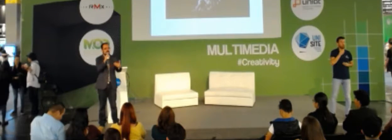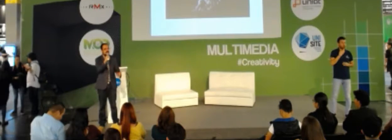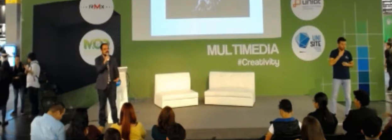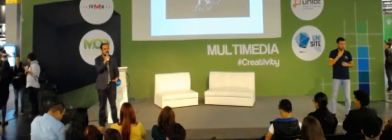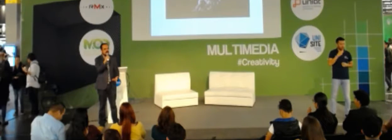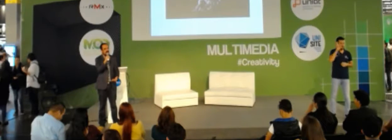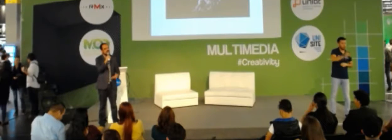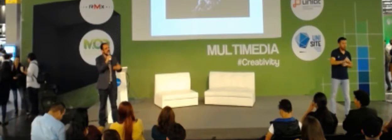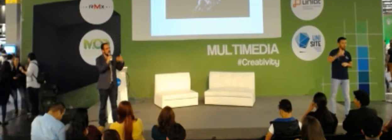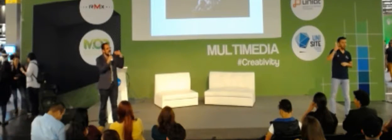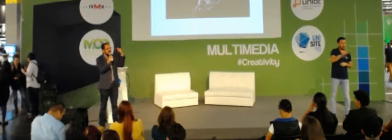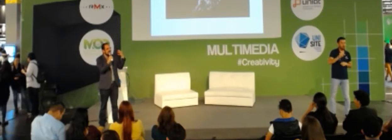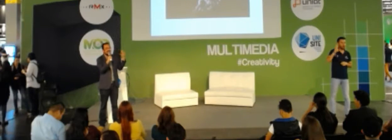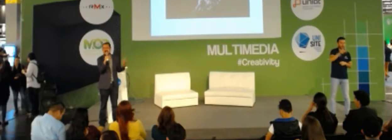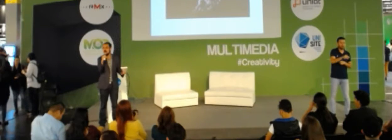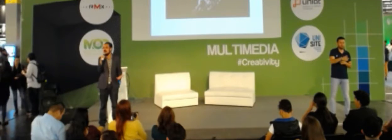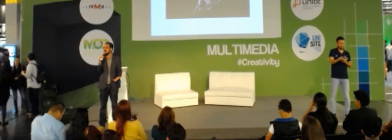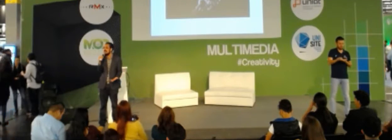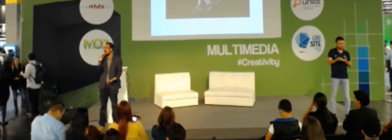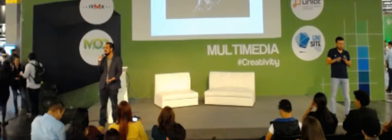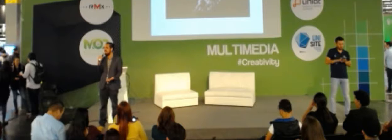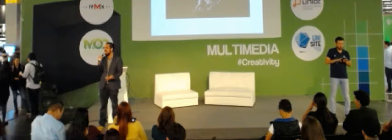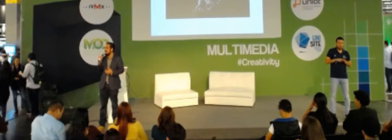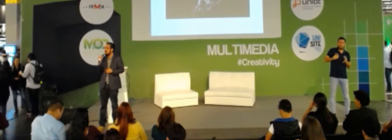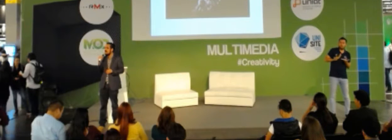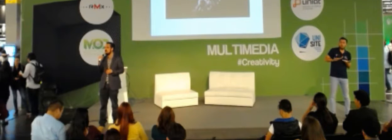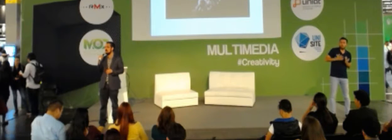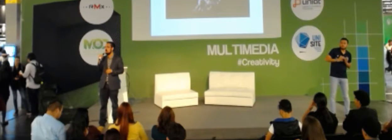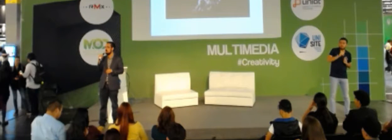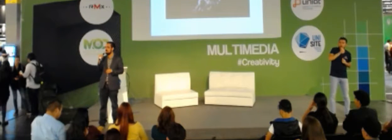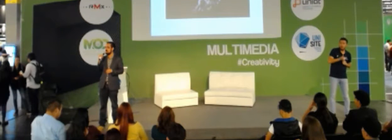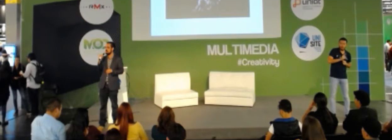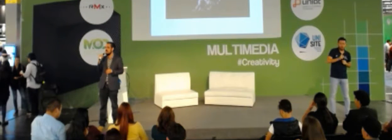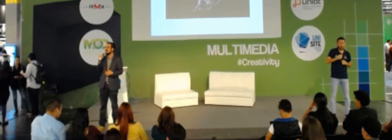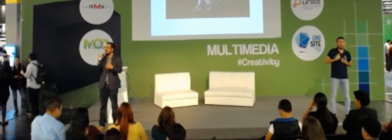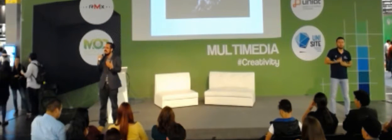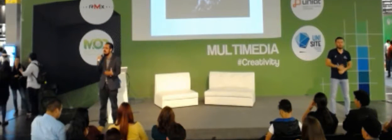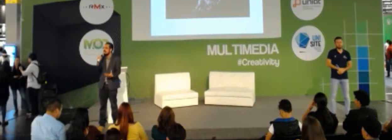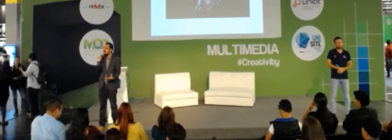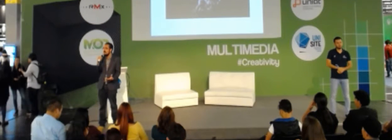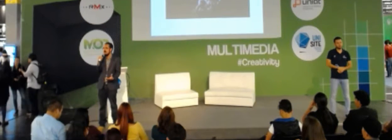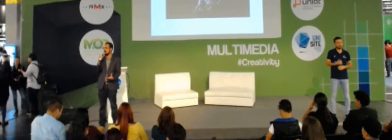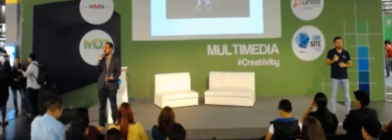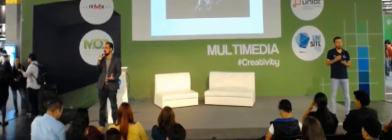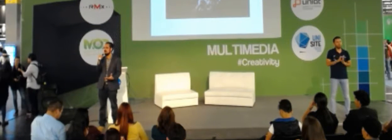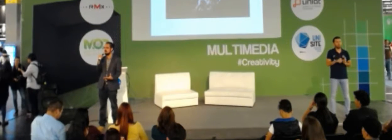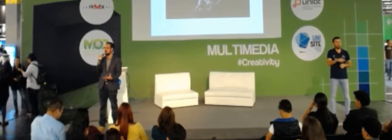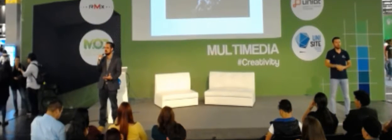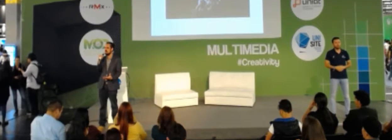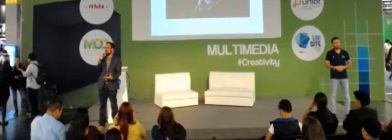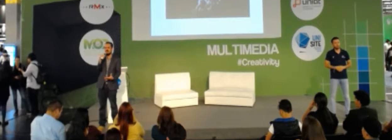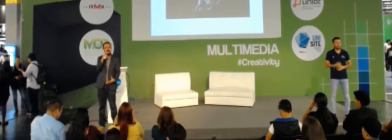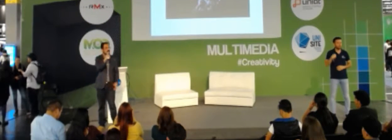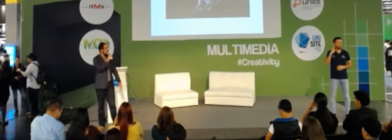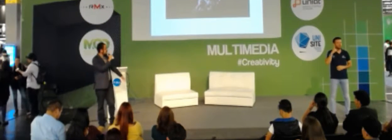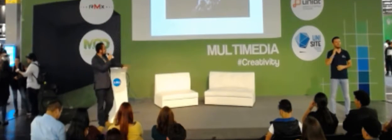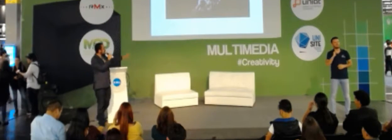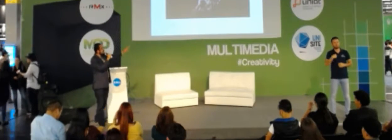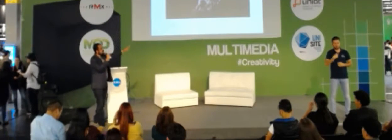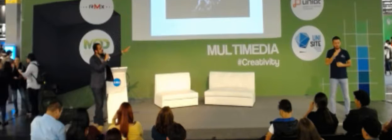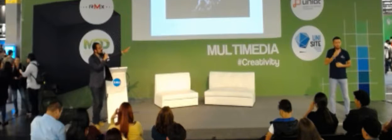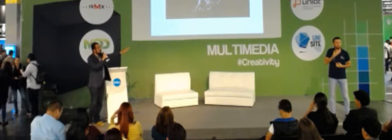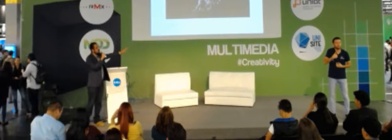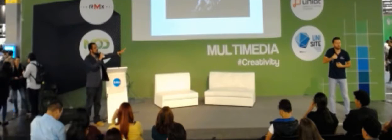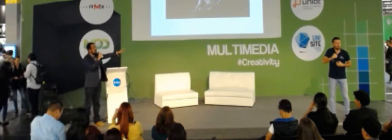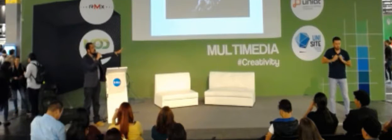se limitaba que tuvieran esa capacidad de hablar consigo mismos, de tener un idioma consigo mismos. En México